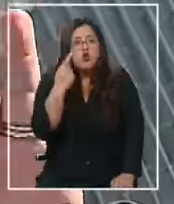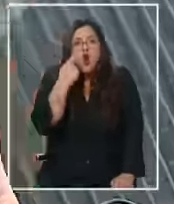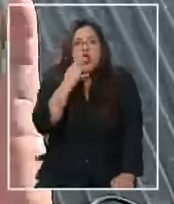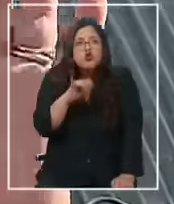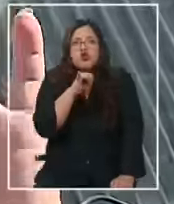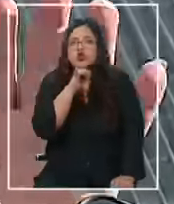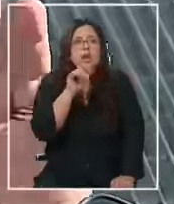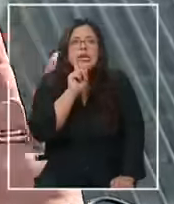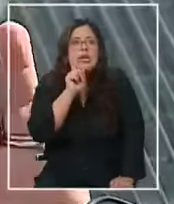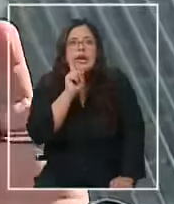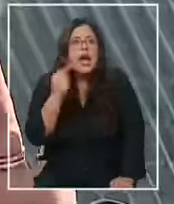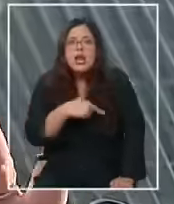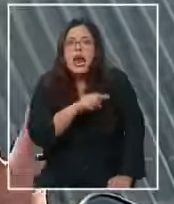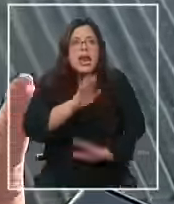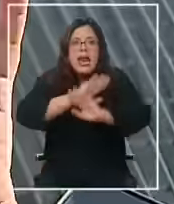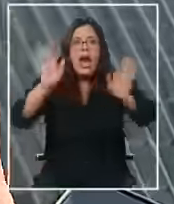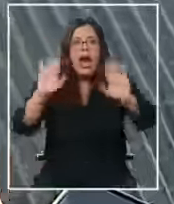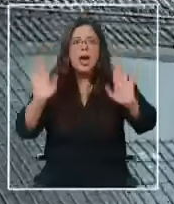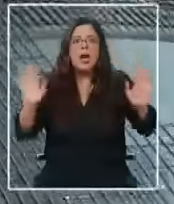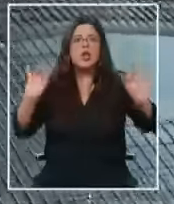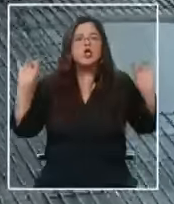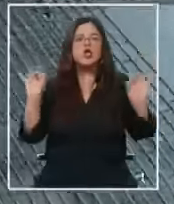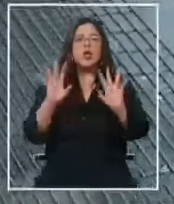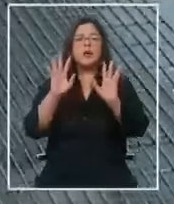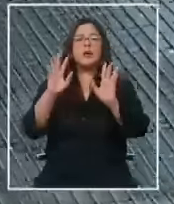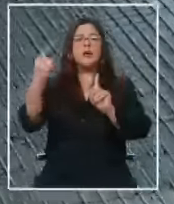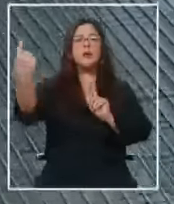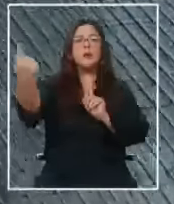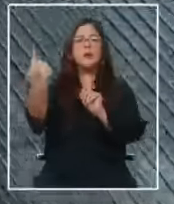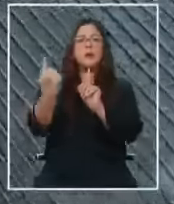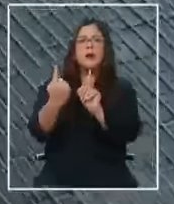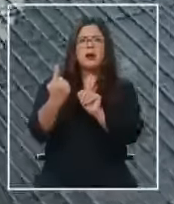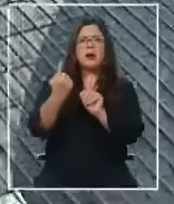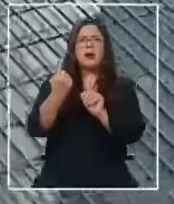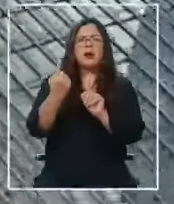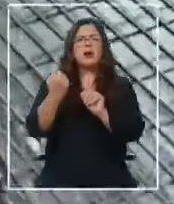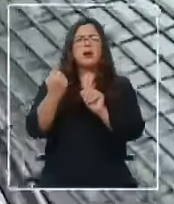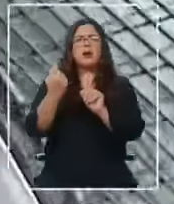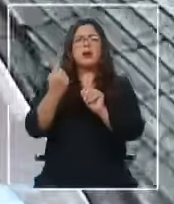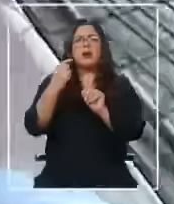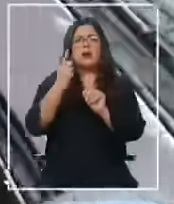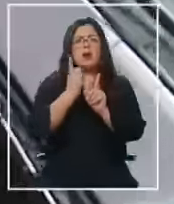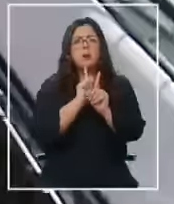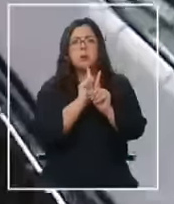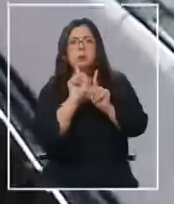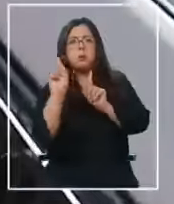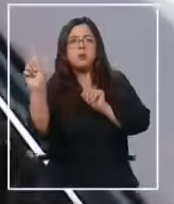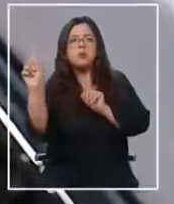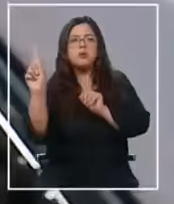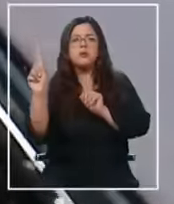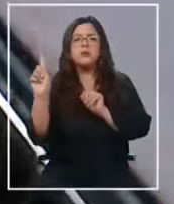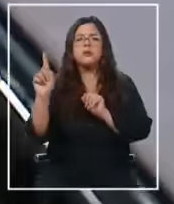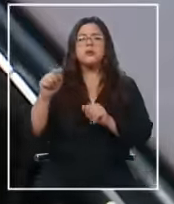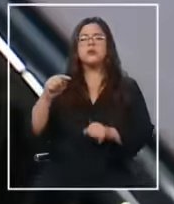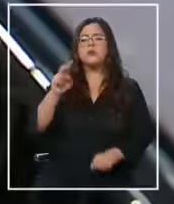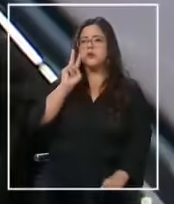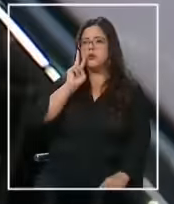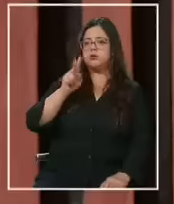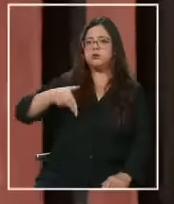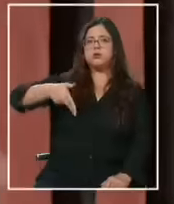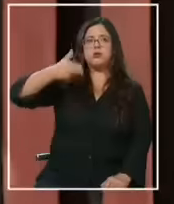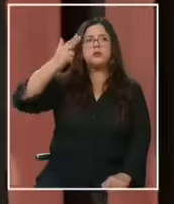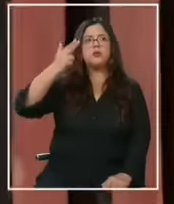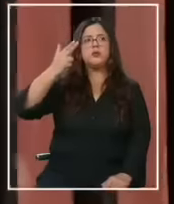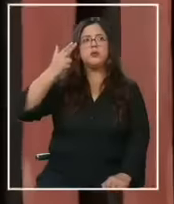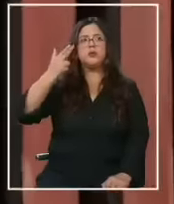no sé quién es, no sé cómo se llama, nada, que lo vi, que pasaba, que cojeaba y se devolvió. Que andaba con la pistola,